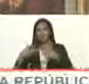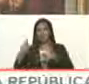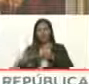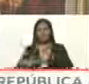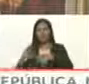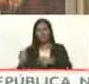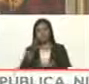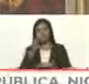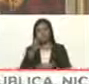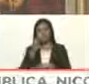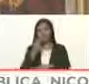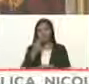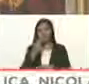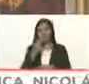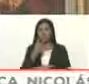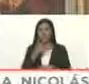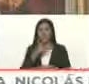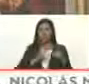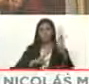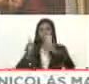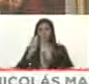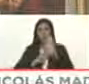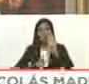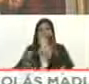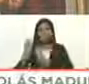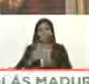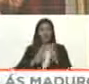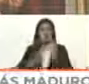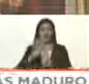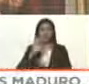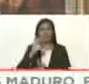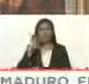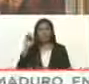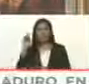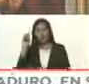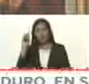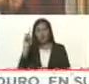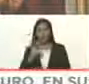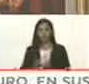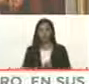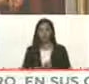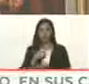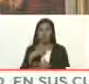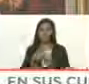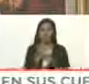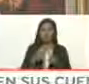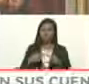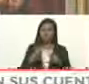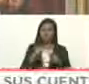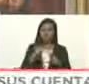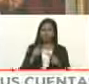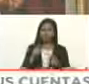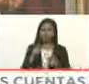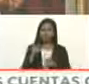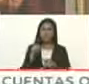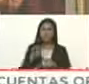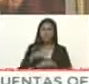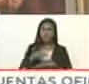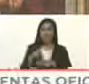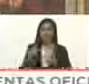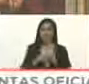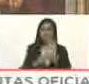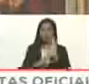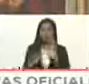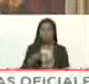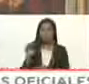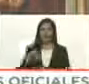de medicamentos biológicos Espromet Bio 1, que se encuentra precisamente en la parroquia El Recreo, aquí